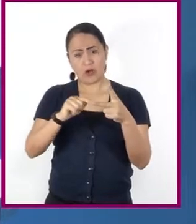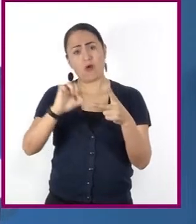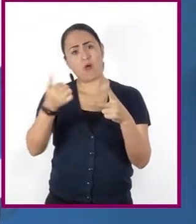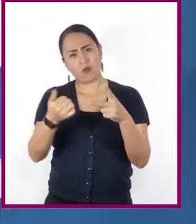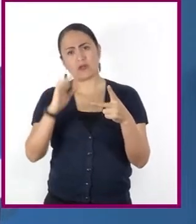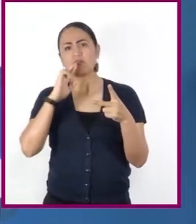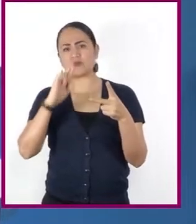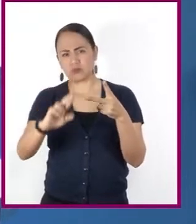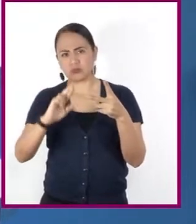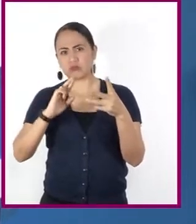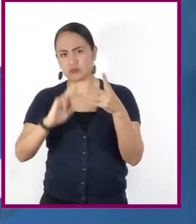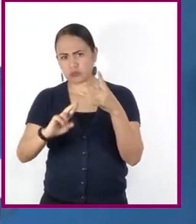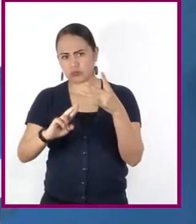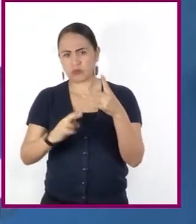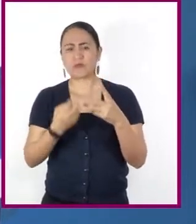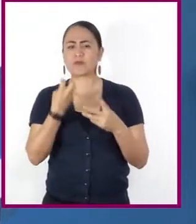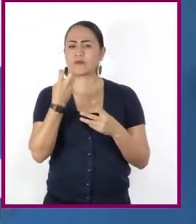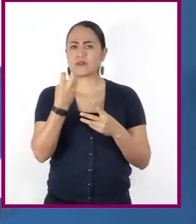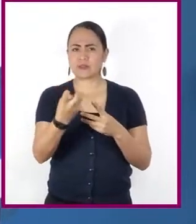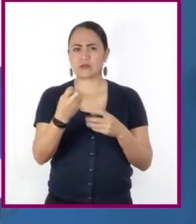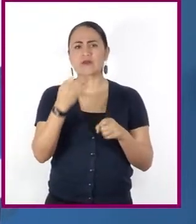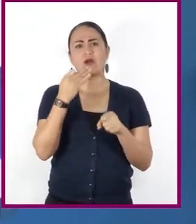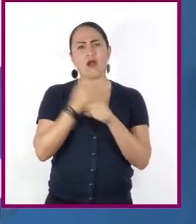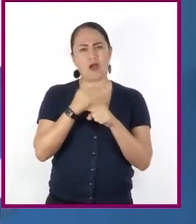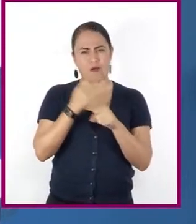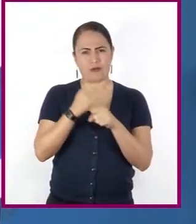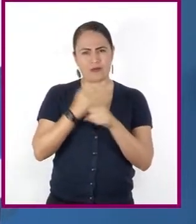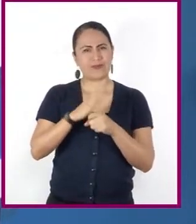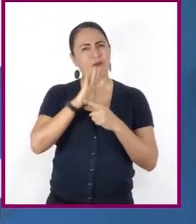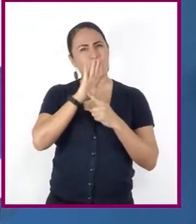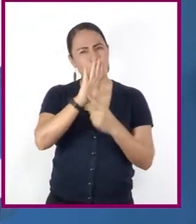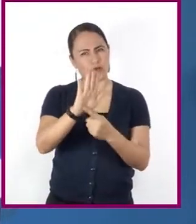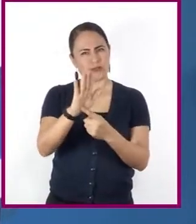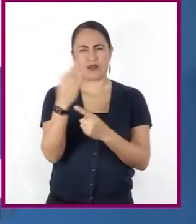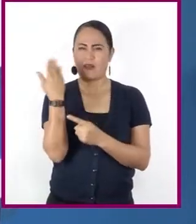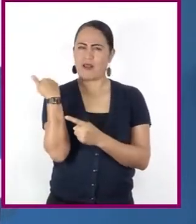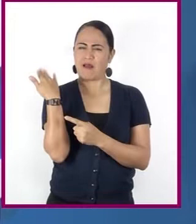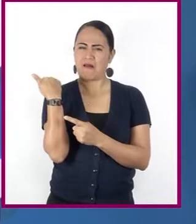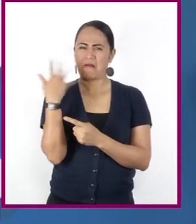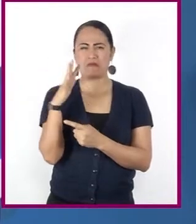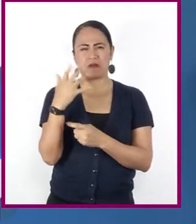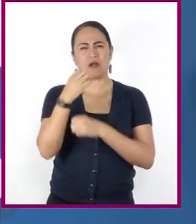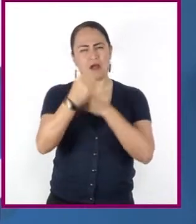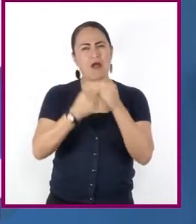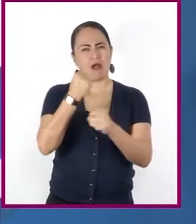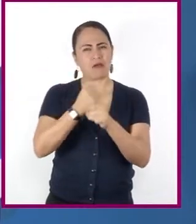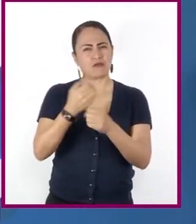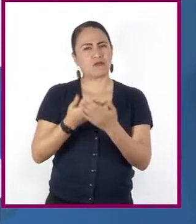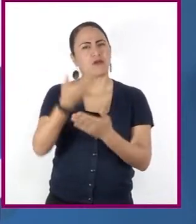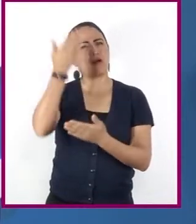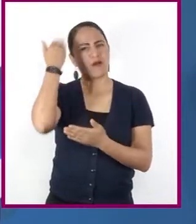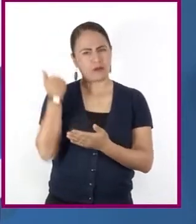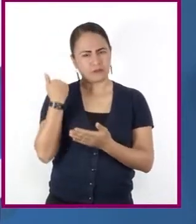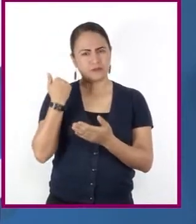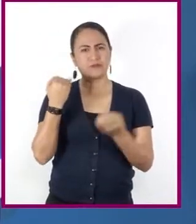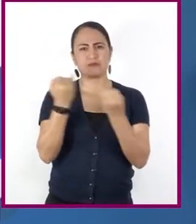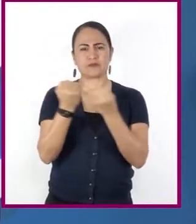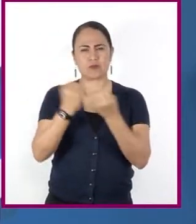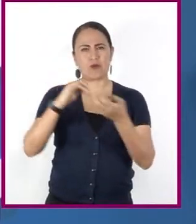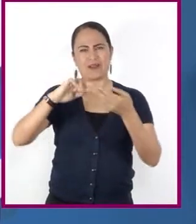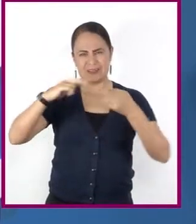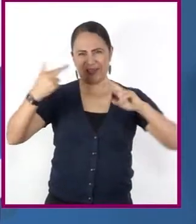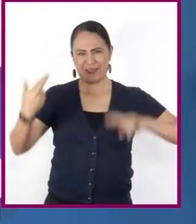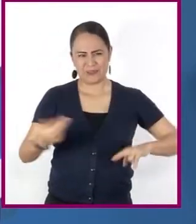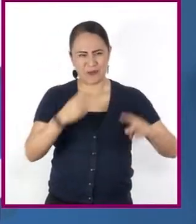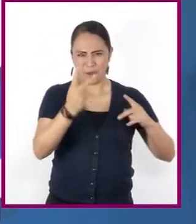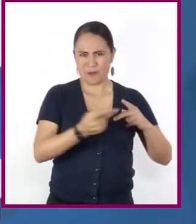para esto, quiero compartir con ustedes un acontecimiento que ocurrió hace algunos años y está relacionado con la pregunta que